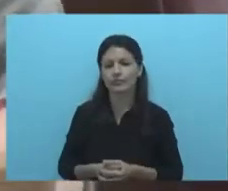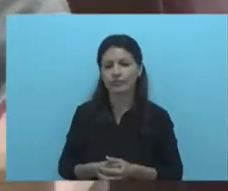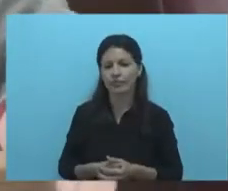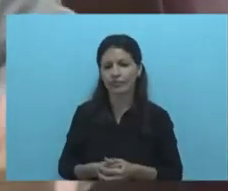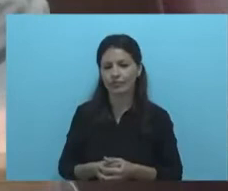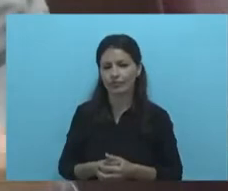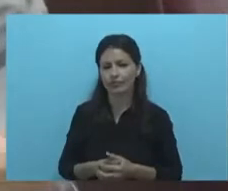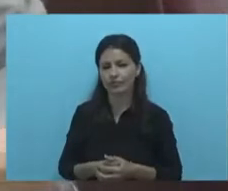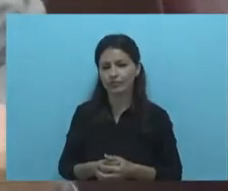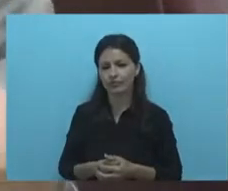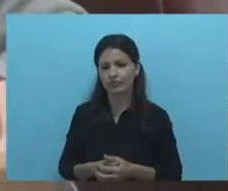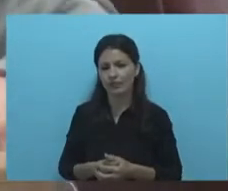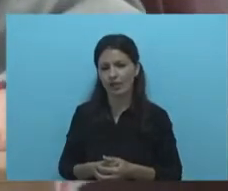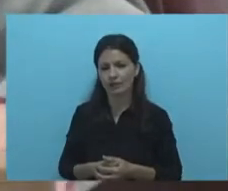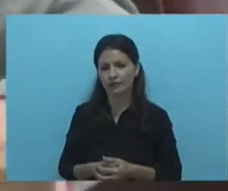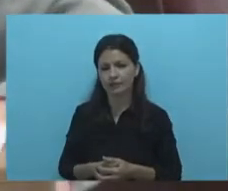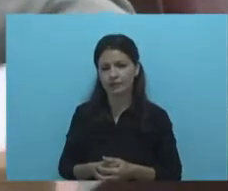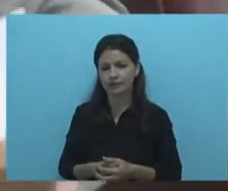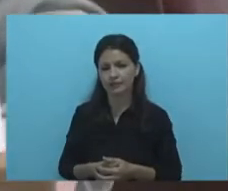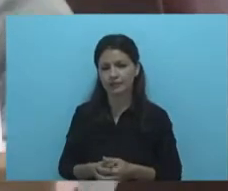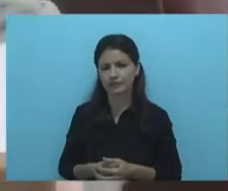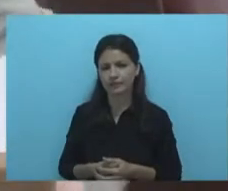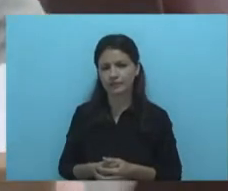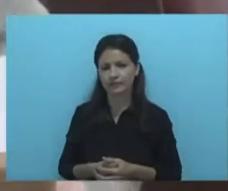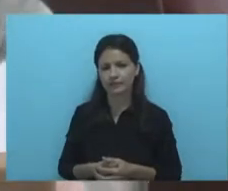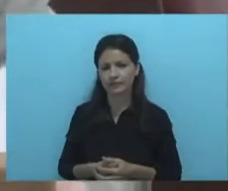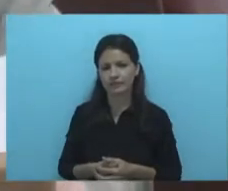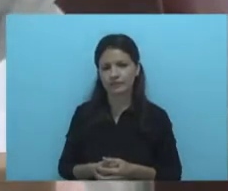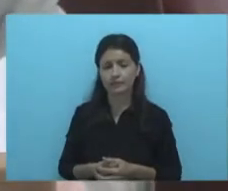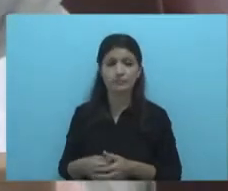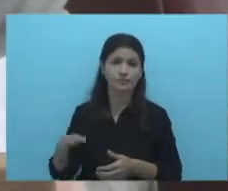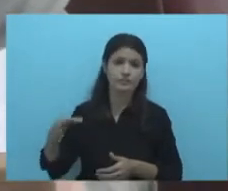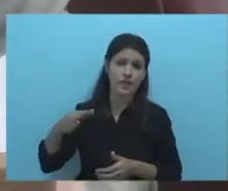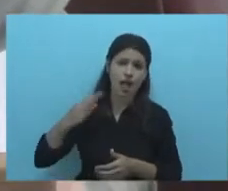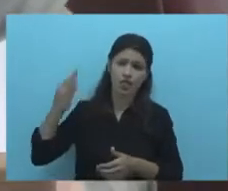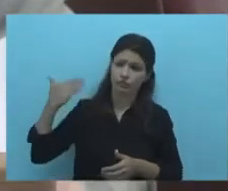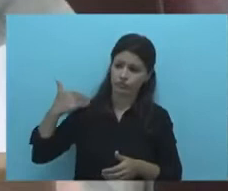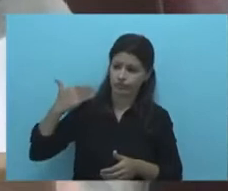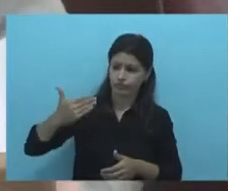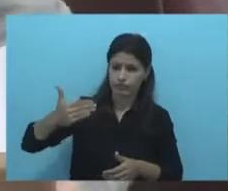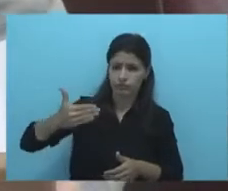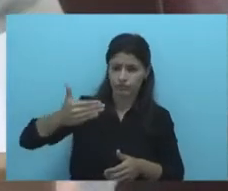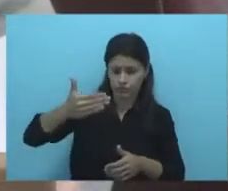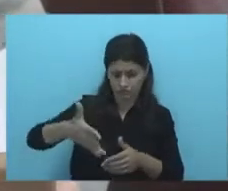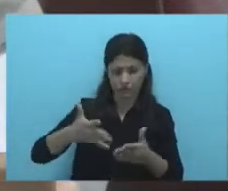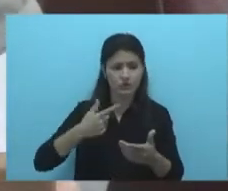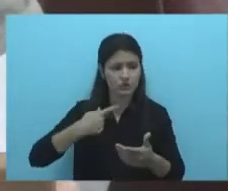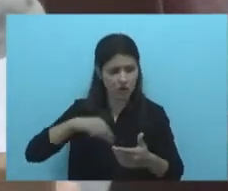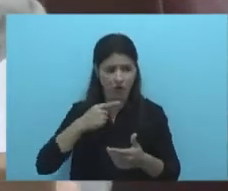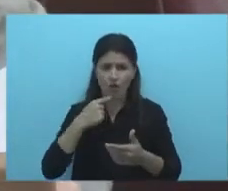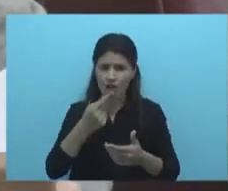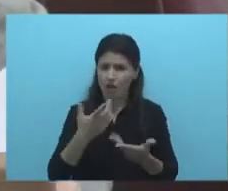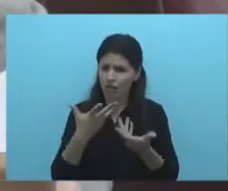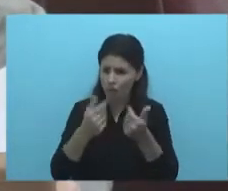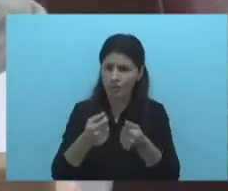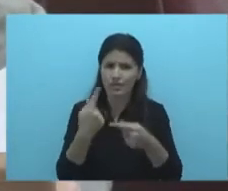ha producido un avance necesario para dar respuesta a distintas patologías a